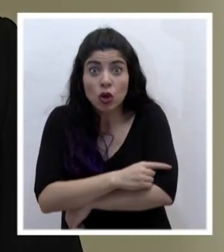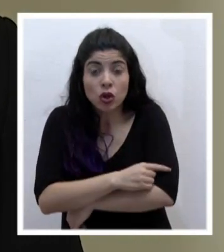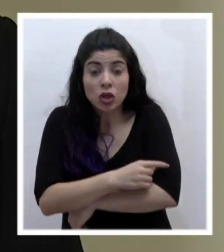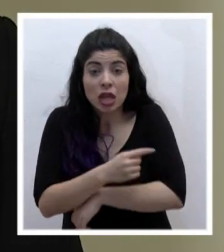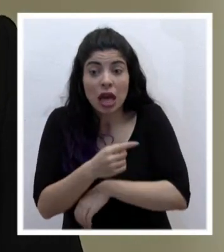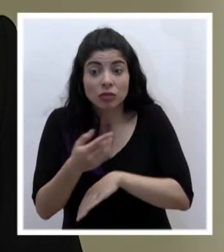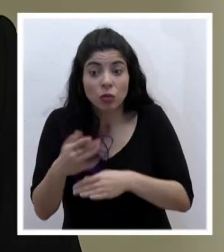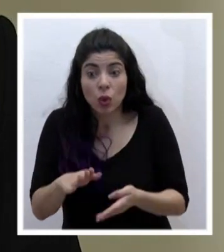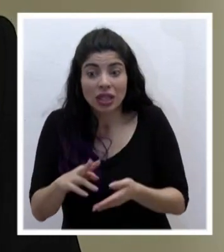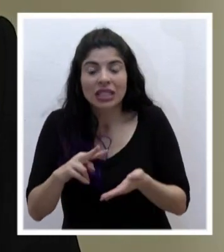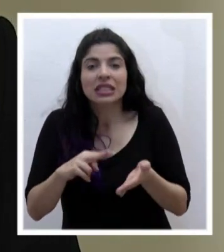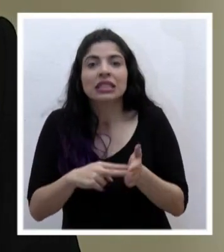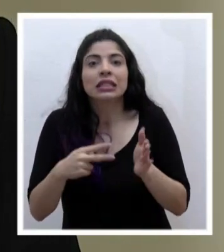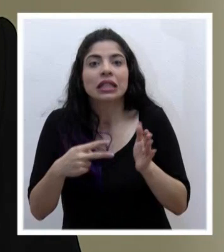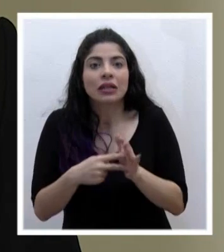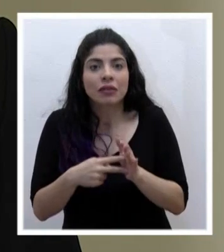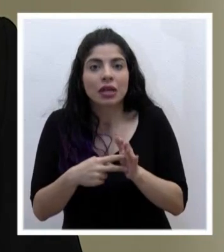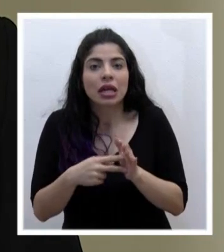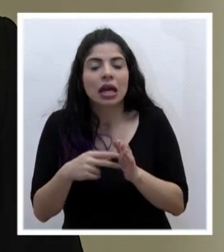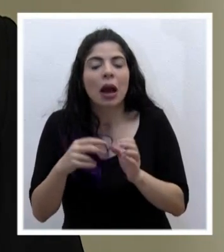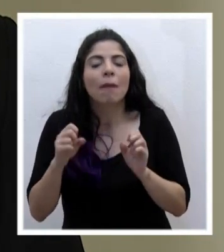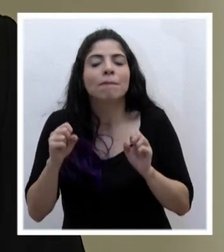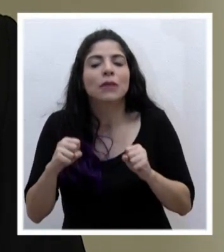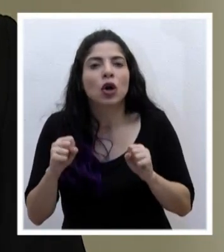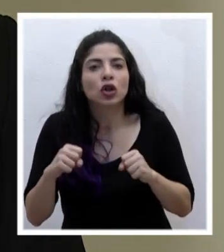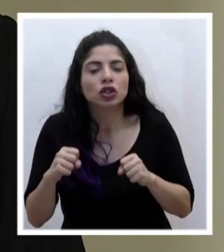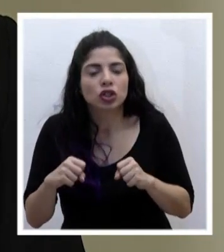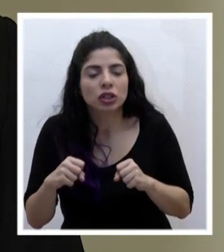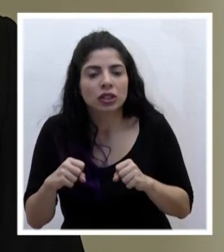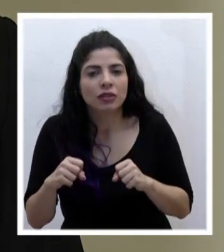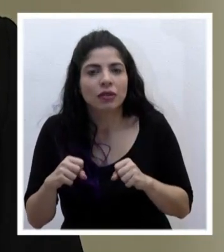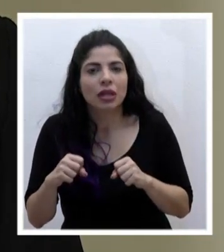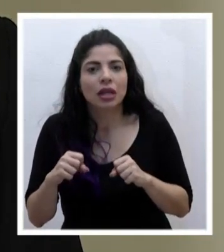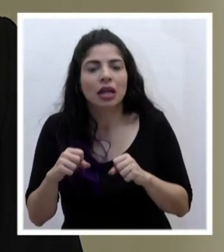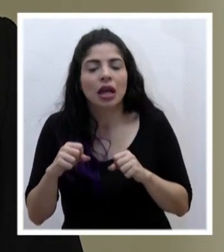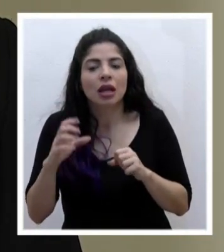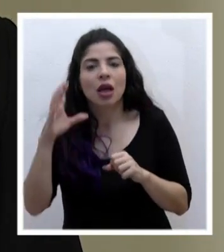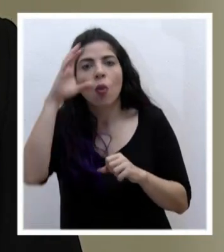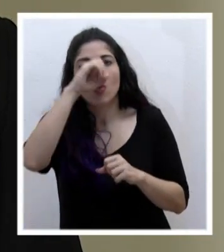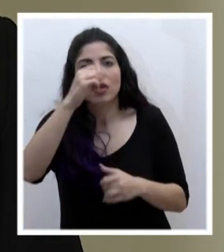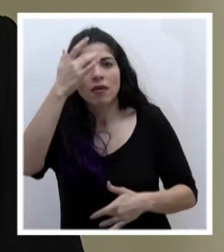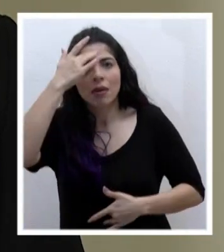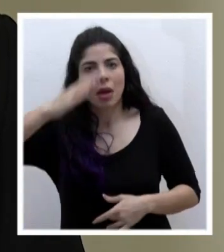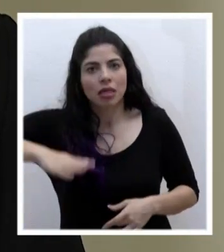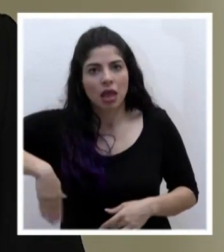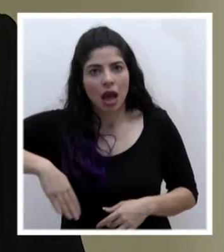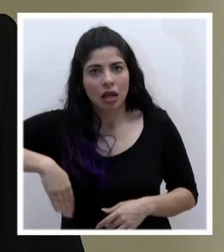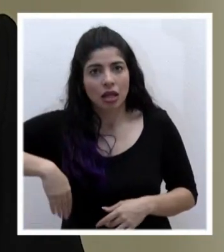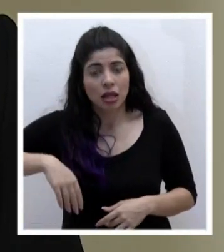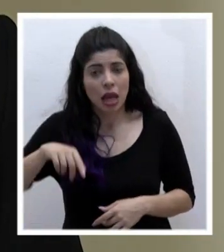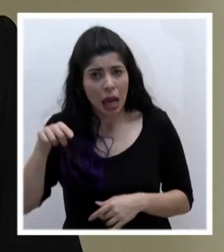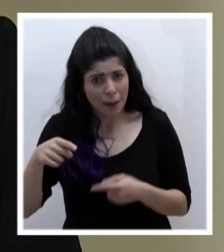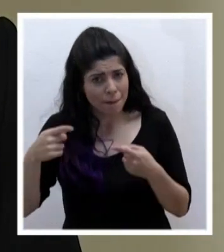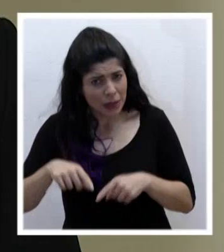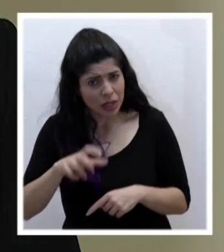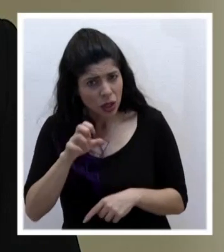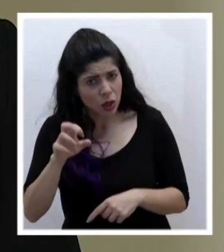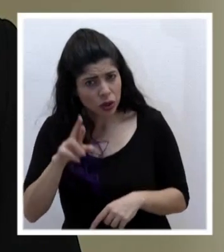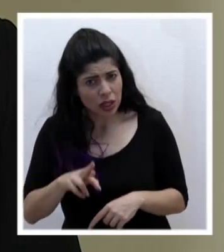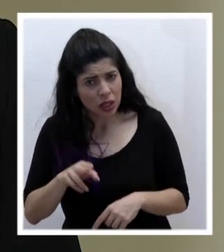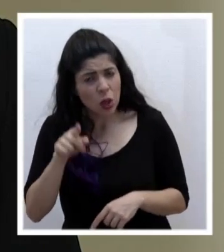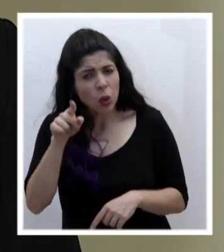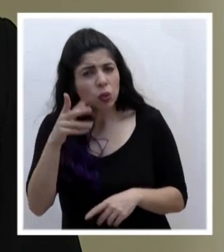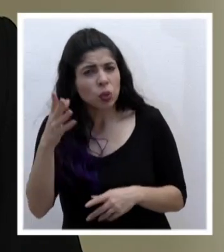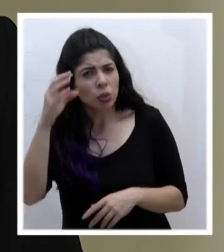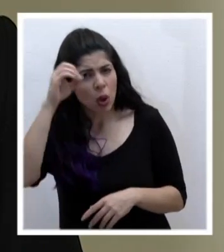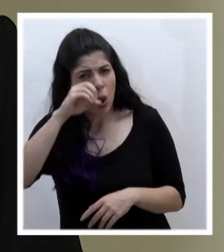diagnóstico se consideran, salvo excepciones, un posible indicio de diagnóstico tardío. ¿Está ocurriendo esto en Costa Rica? ¿Cómo lo